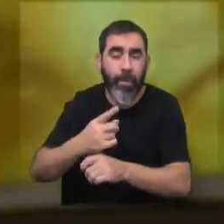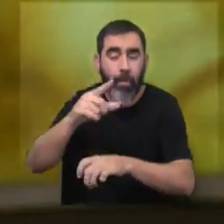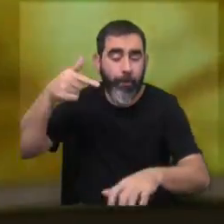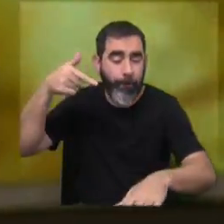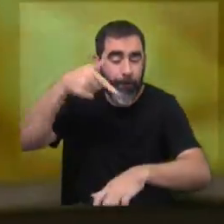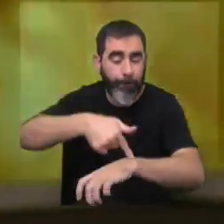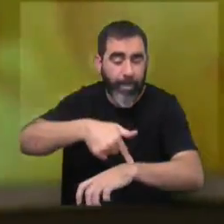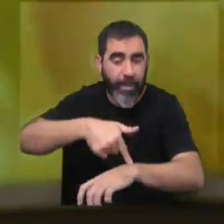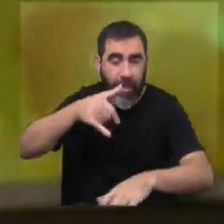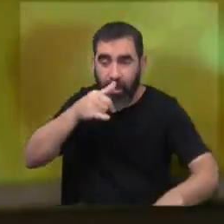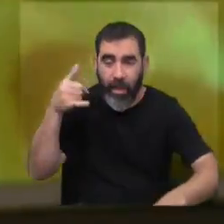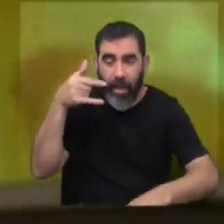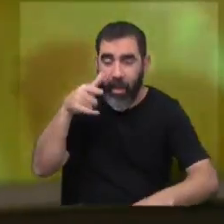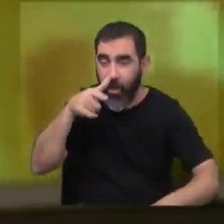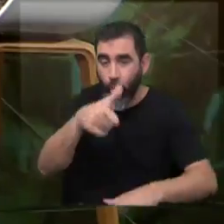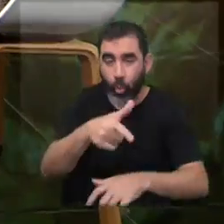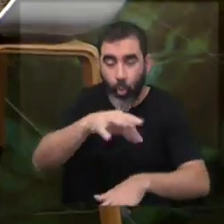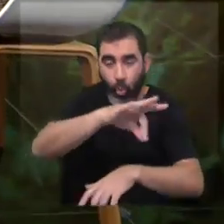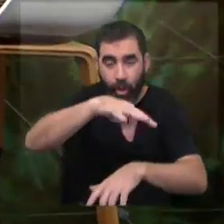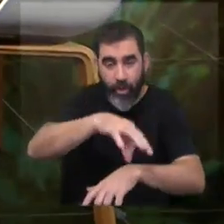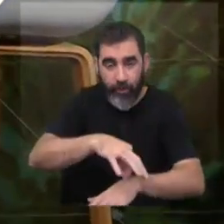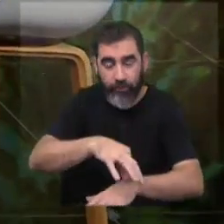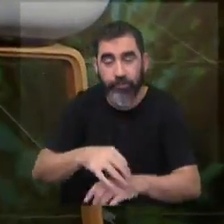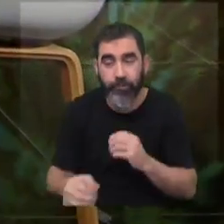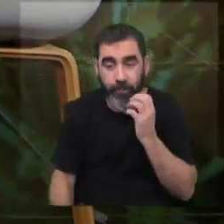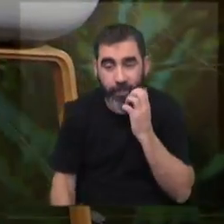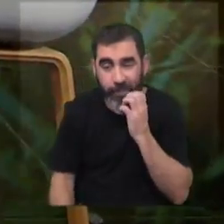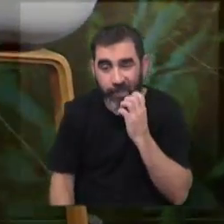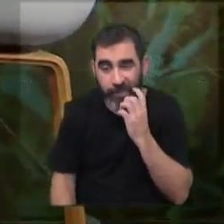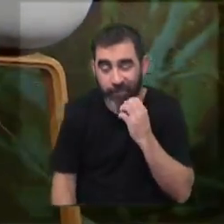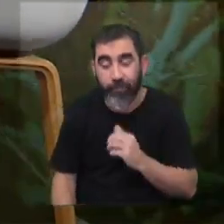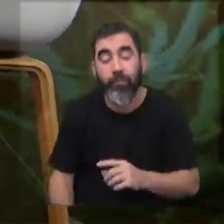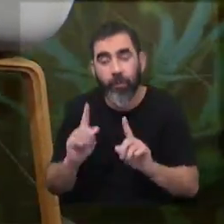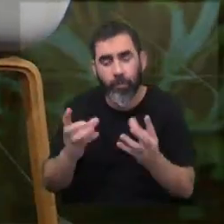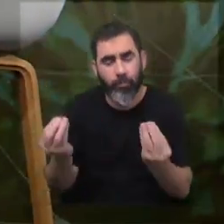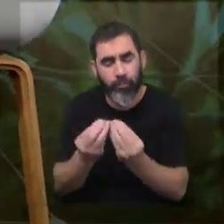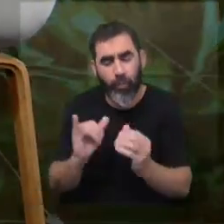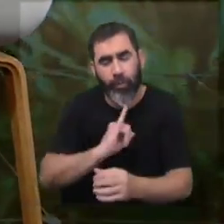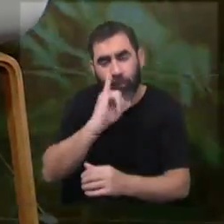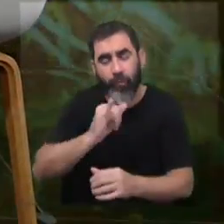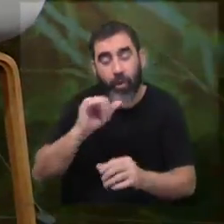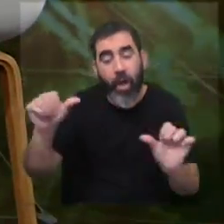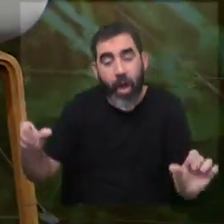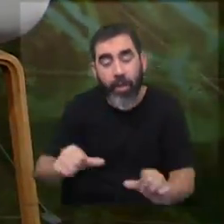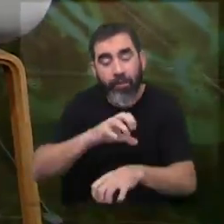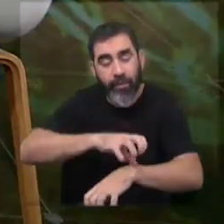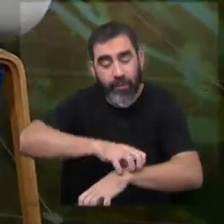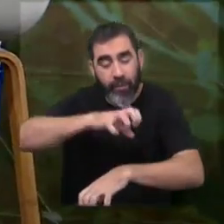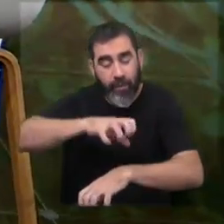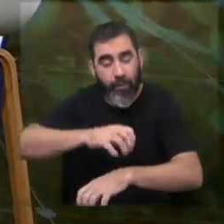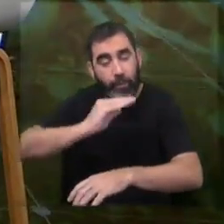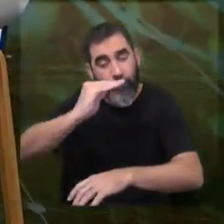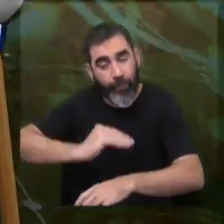de la abeja. Pero bueno, tiene una gran cantidad de reportes en cuanto a su actividad antiinflamatoria y analgésica,